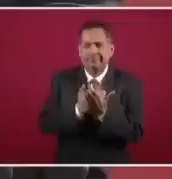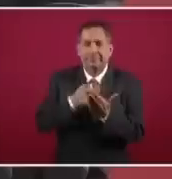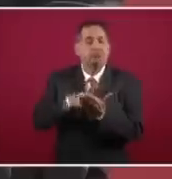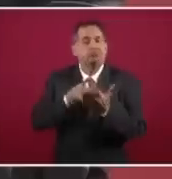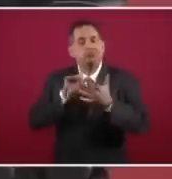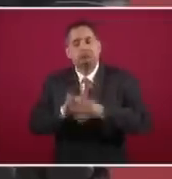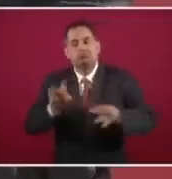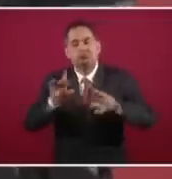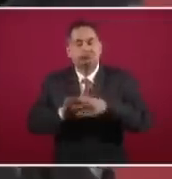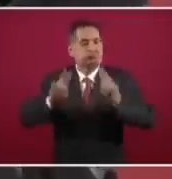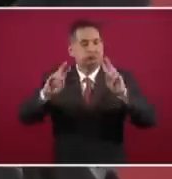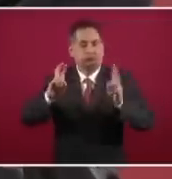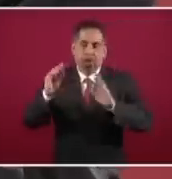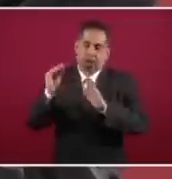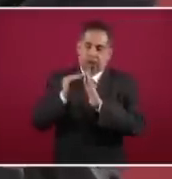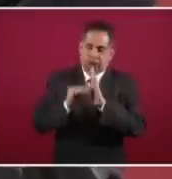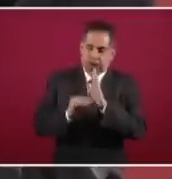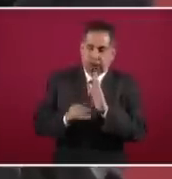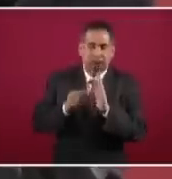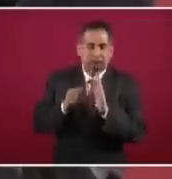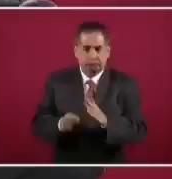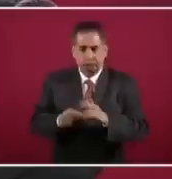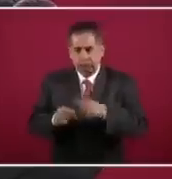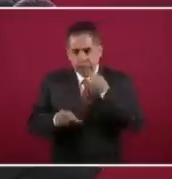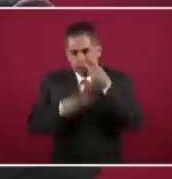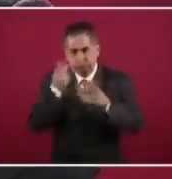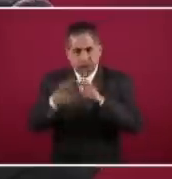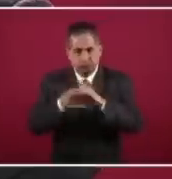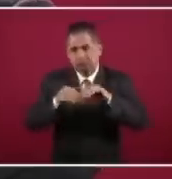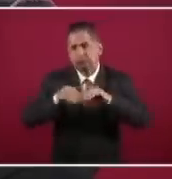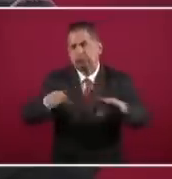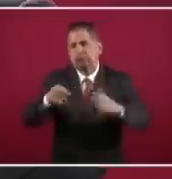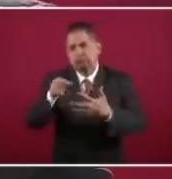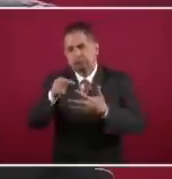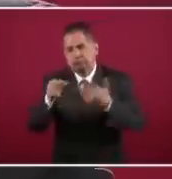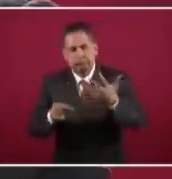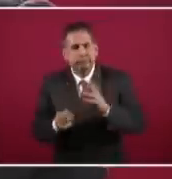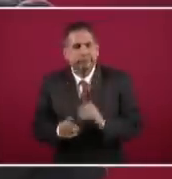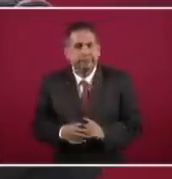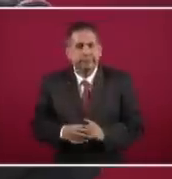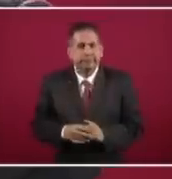hablo del tema y doy a conocer